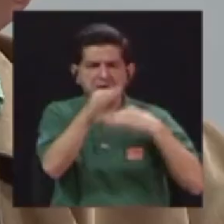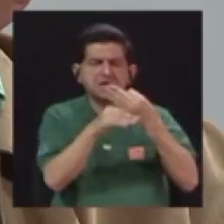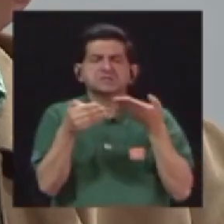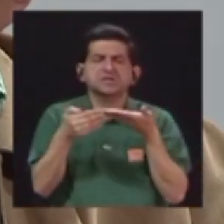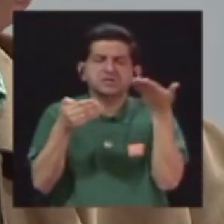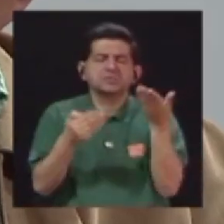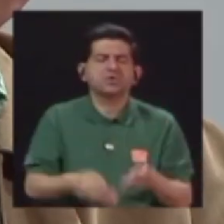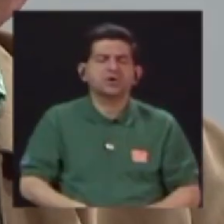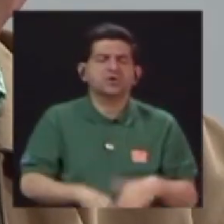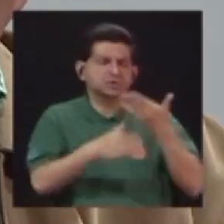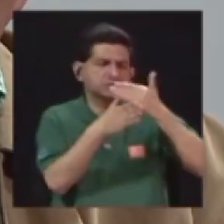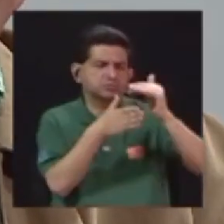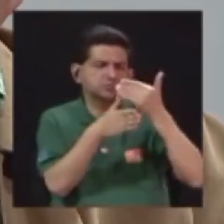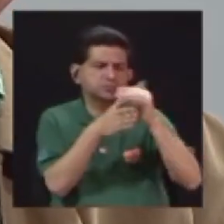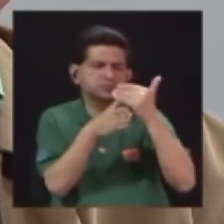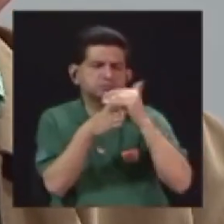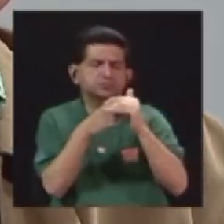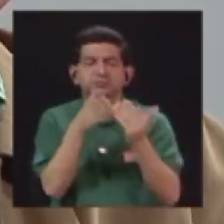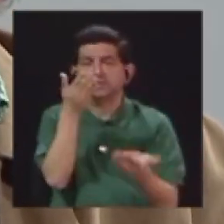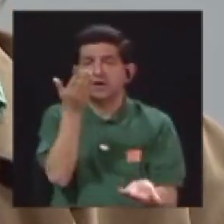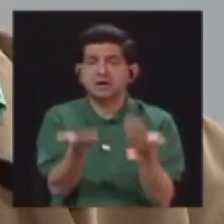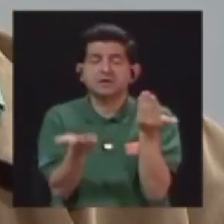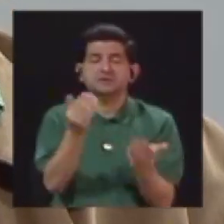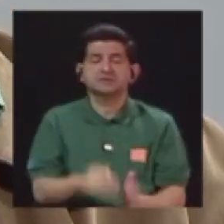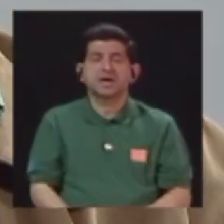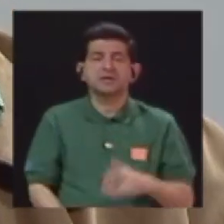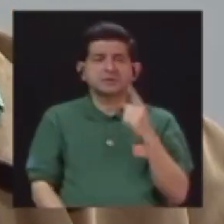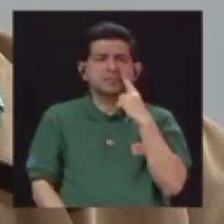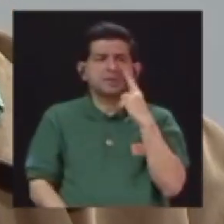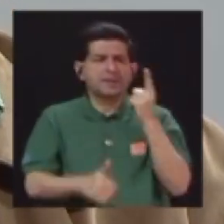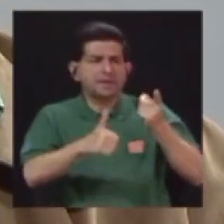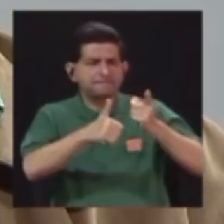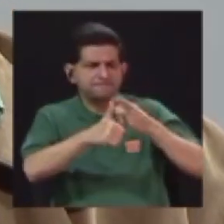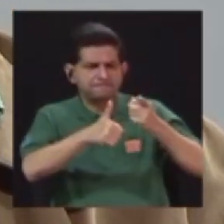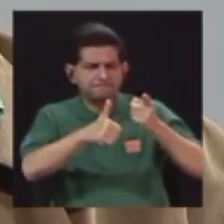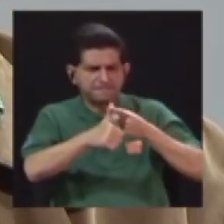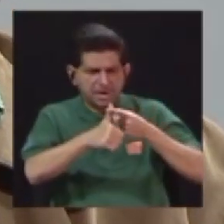cosas. Puede ser el caso de que papá haya sido el primer